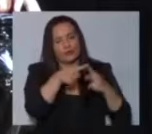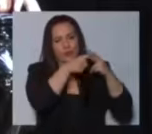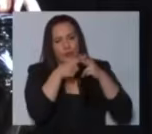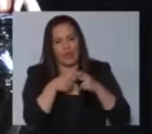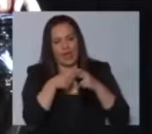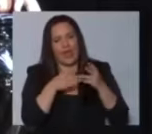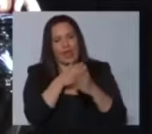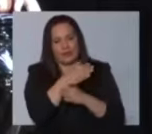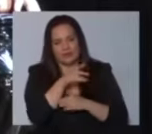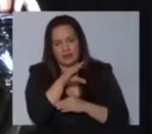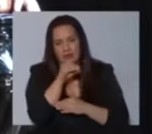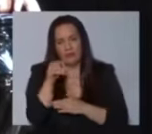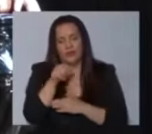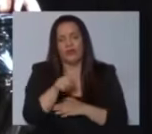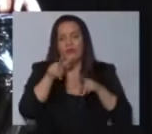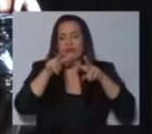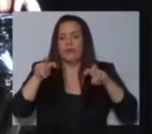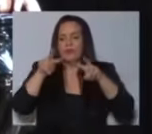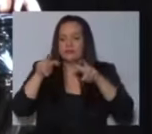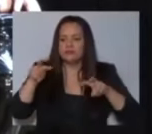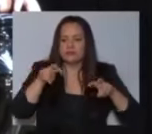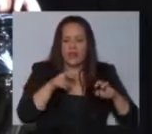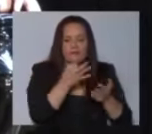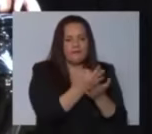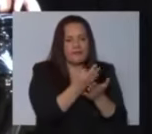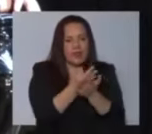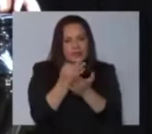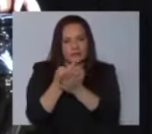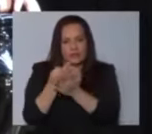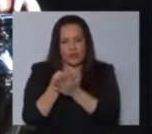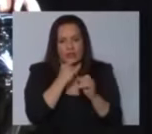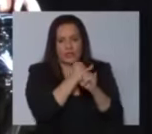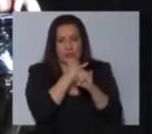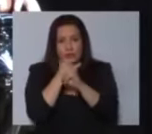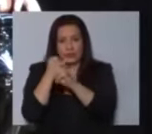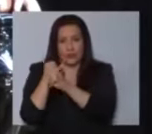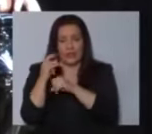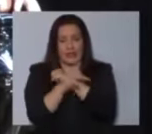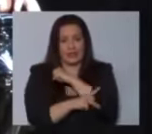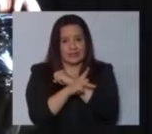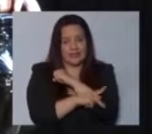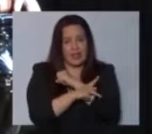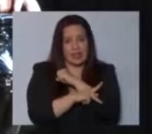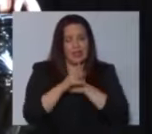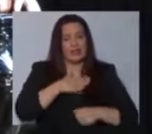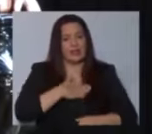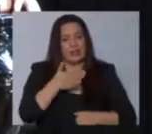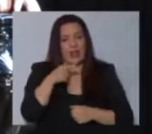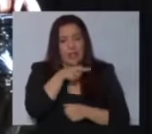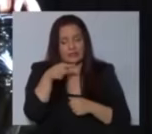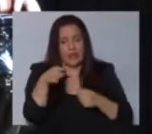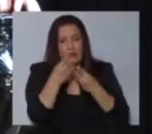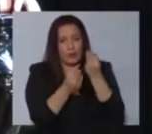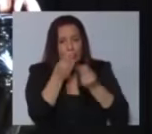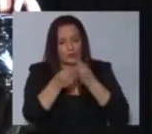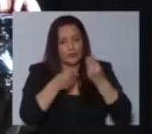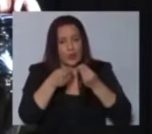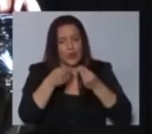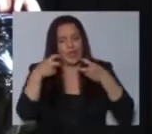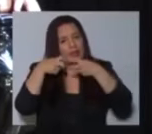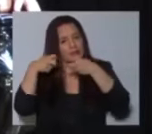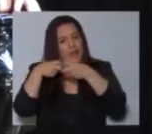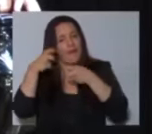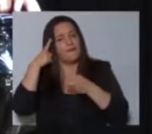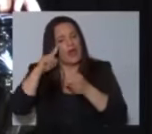de financiamiento de las instituciones del Estado dedicadas a la producción y a la generación eléctrica en aras de buscar abaratar la